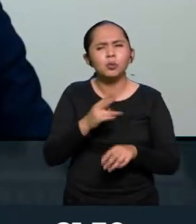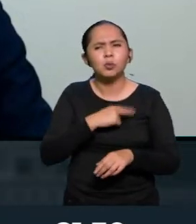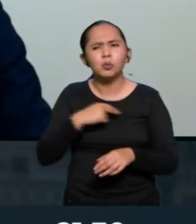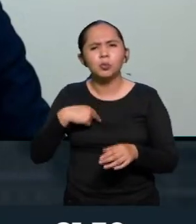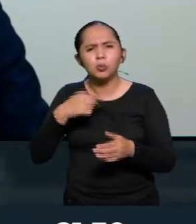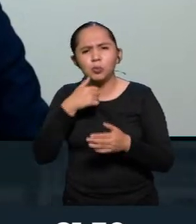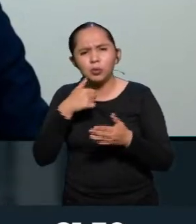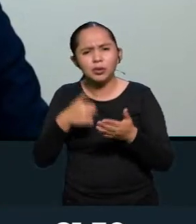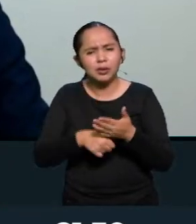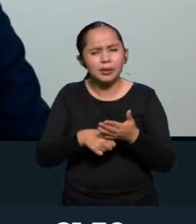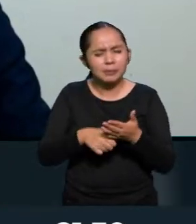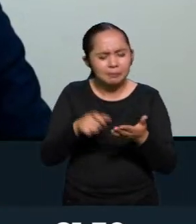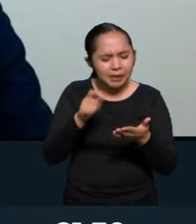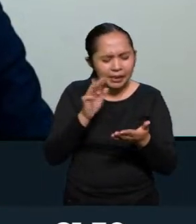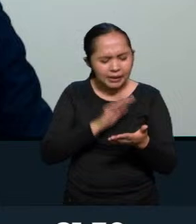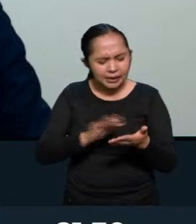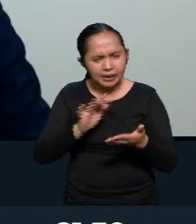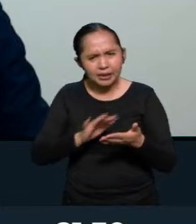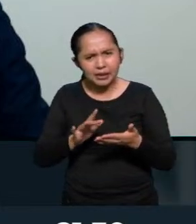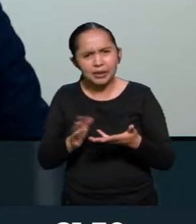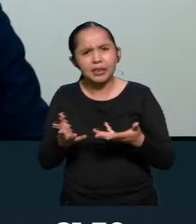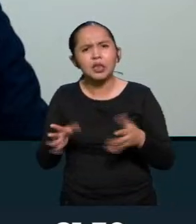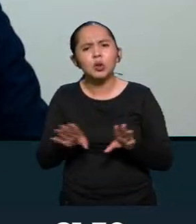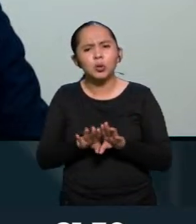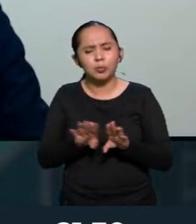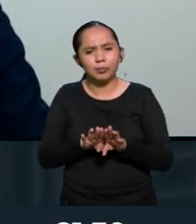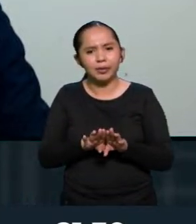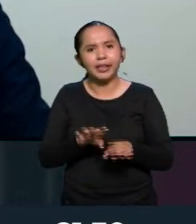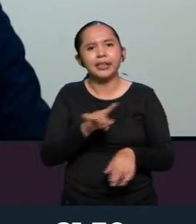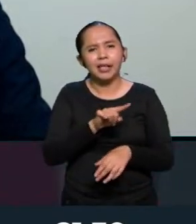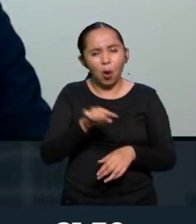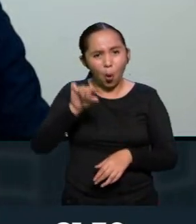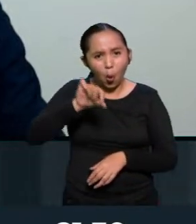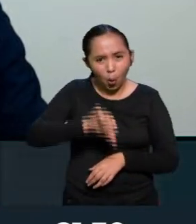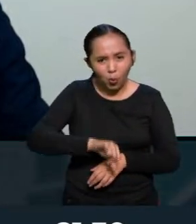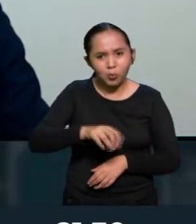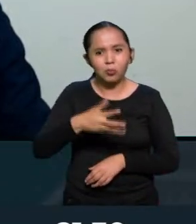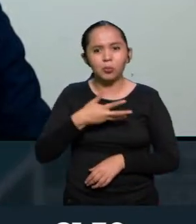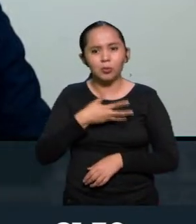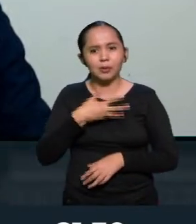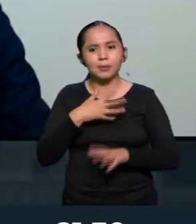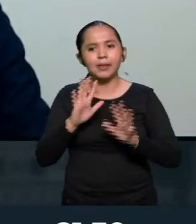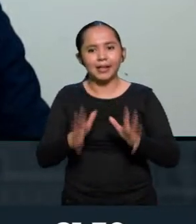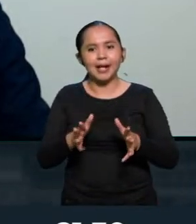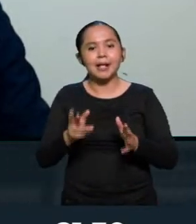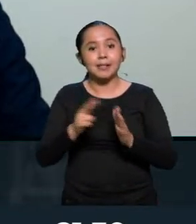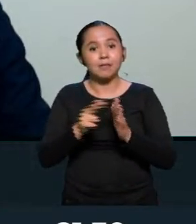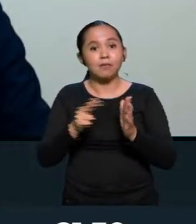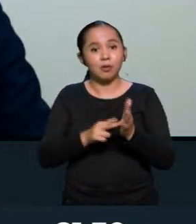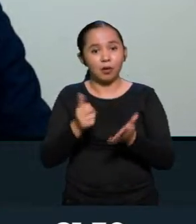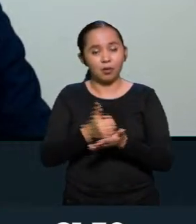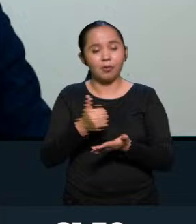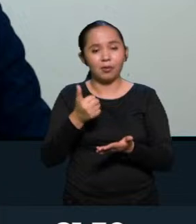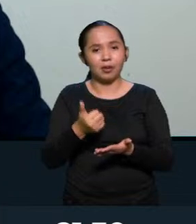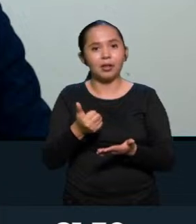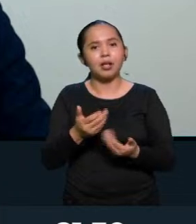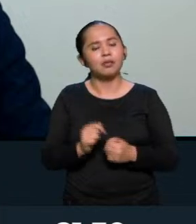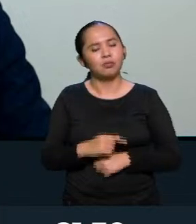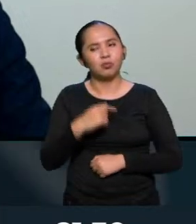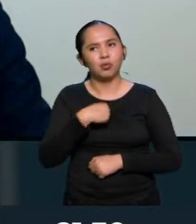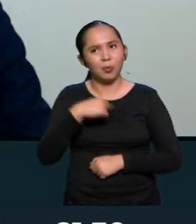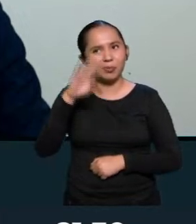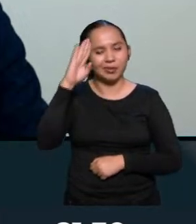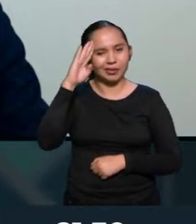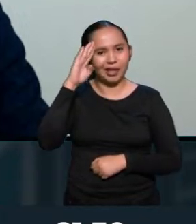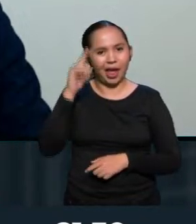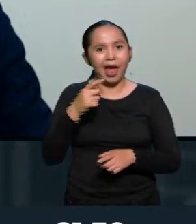se da a publicar, se da a conocer, precisamente hoy, ahora que ya se aprobó la reforma al Poder Judicial, y me parece que la